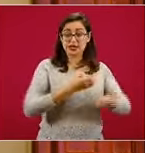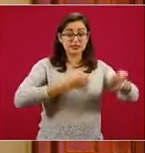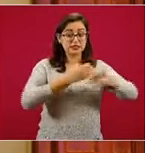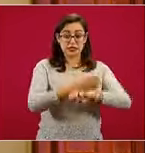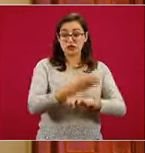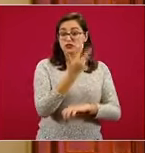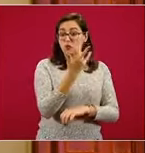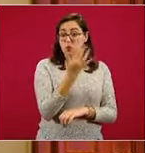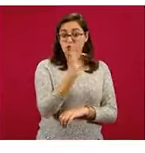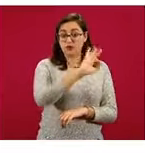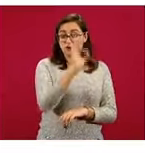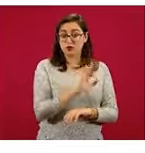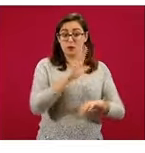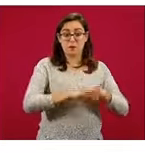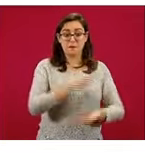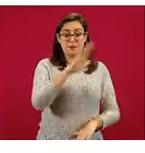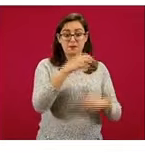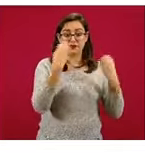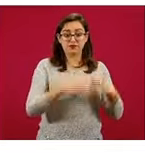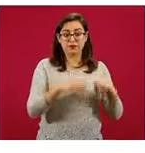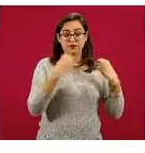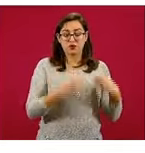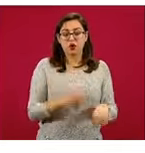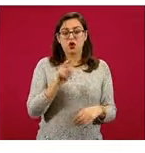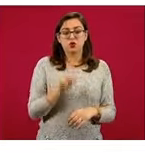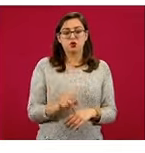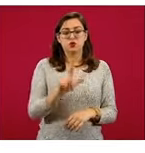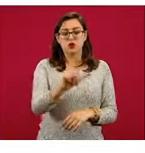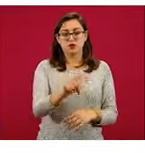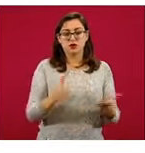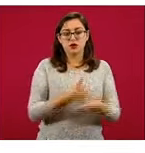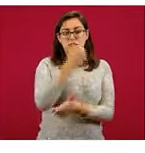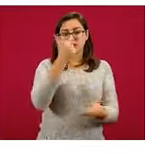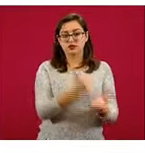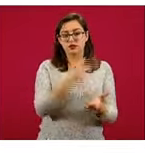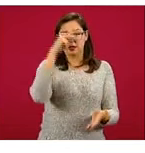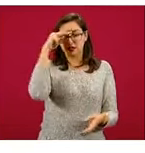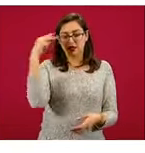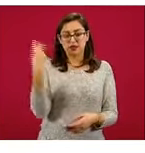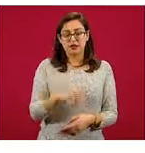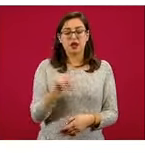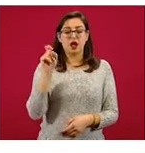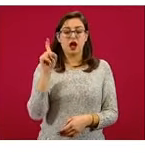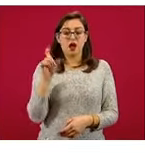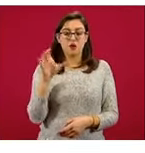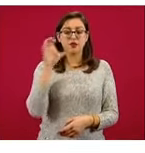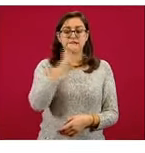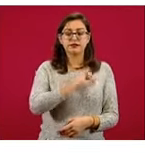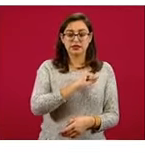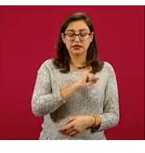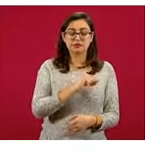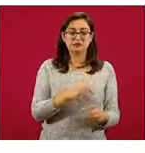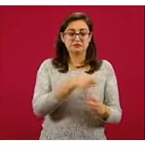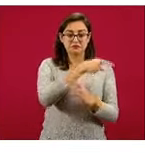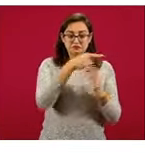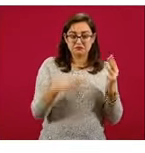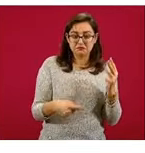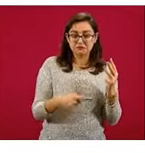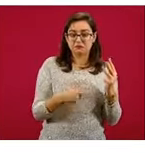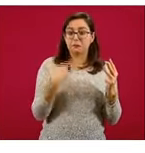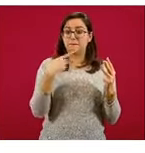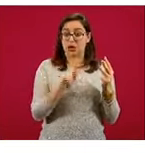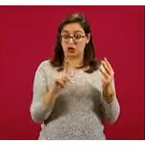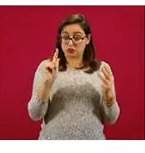ese 50%, que serían Nuevo León, Ciudad de México y Aguascalientes, pero ninguna de las 3 tampoco supera